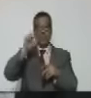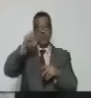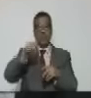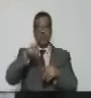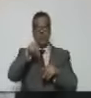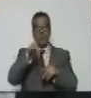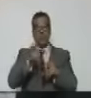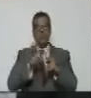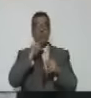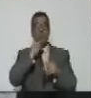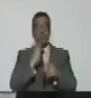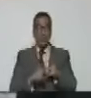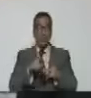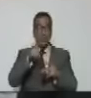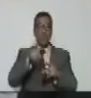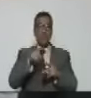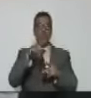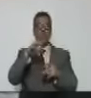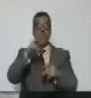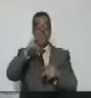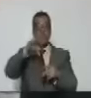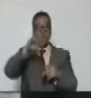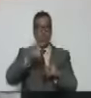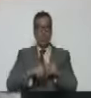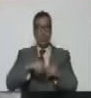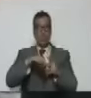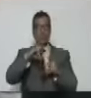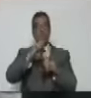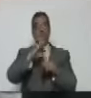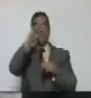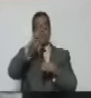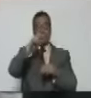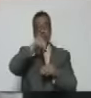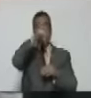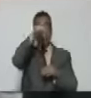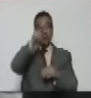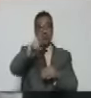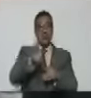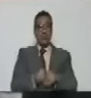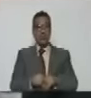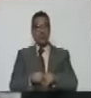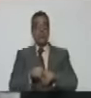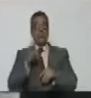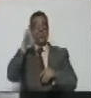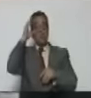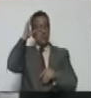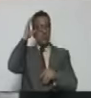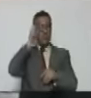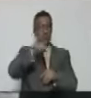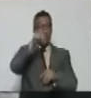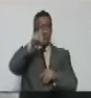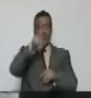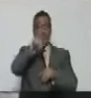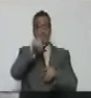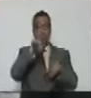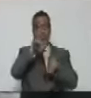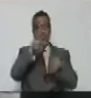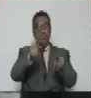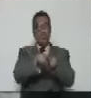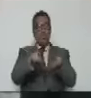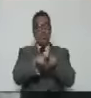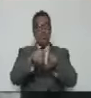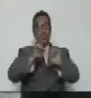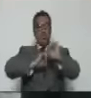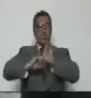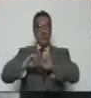la misma Rusia, Siria, Yemen, Corea del Norte. El denominador es el mismo: la